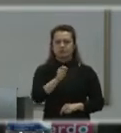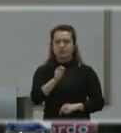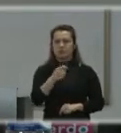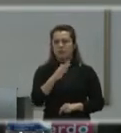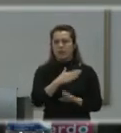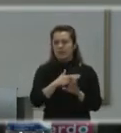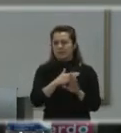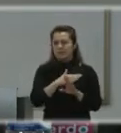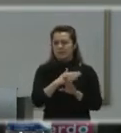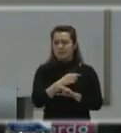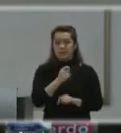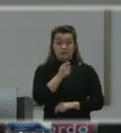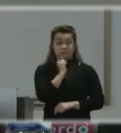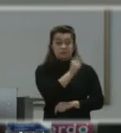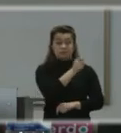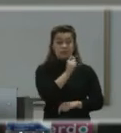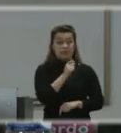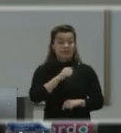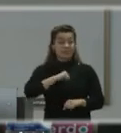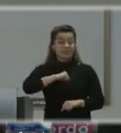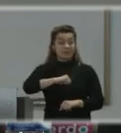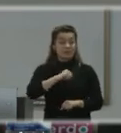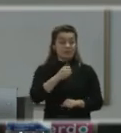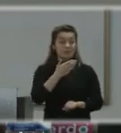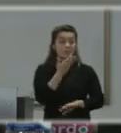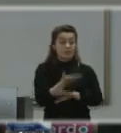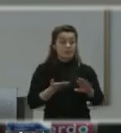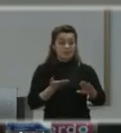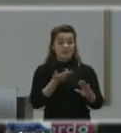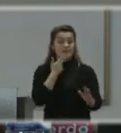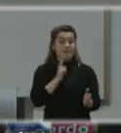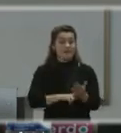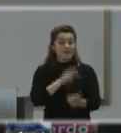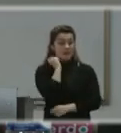Las instituciones a las que les enviamos los derechos de petición estaban relacionadas,